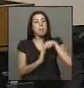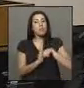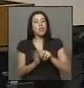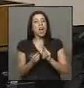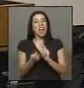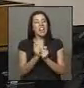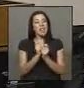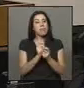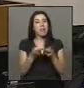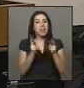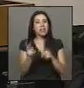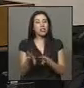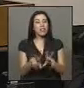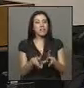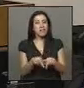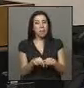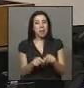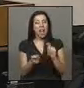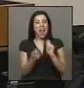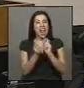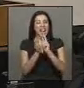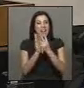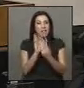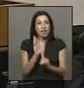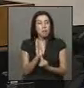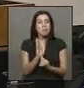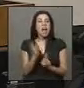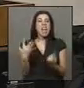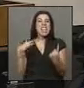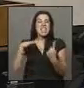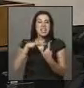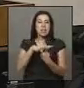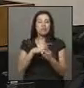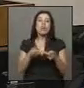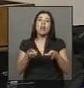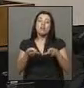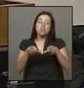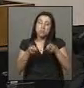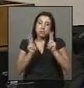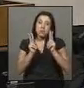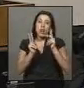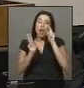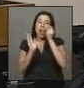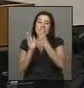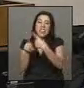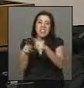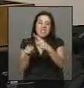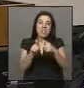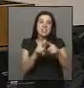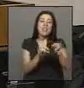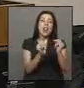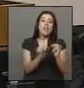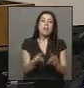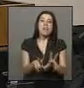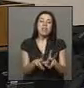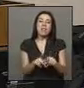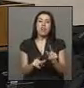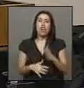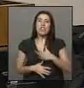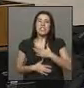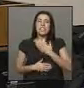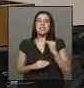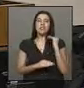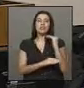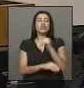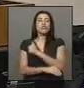derecho de familia, una reforma que sea inclusiva, que sea abierta a reconocer la diversidad de las formas familiares que no necesariamente se sientan sobre el